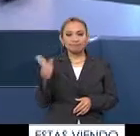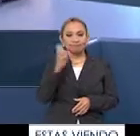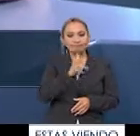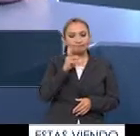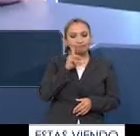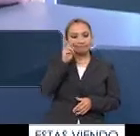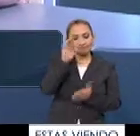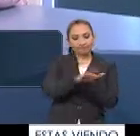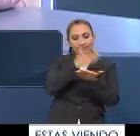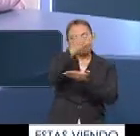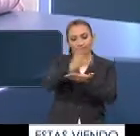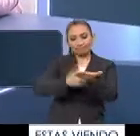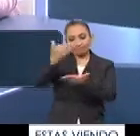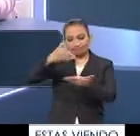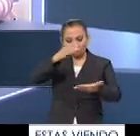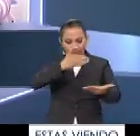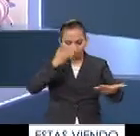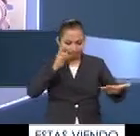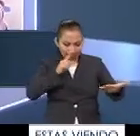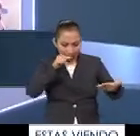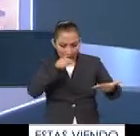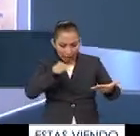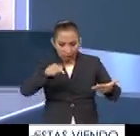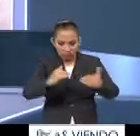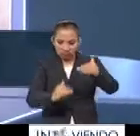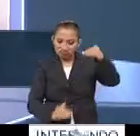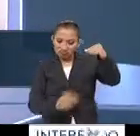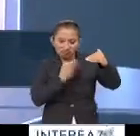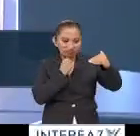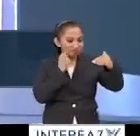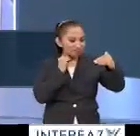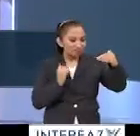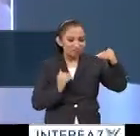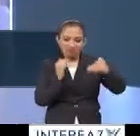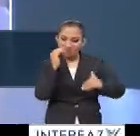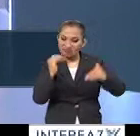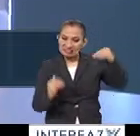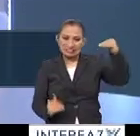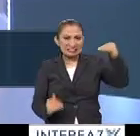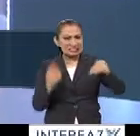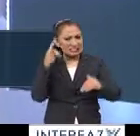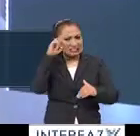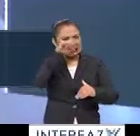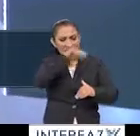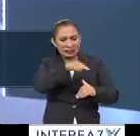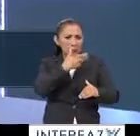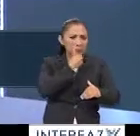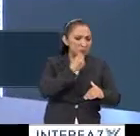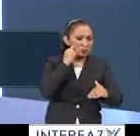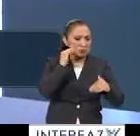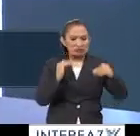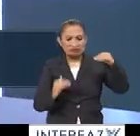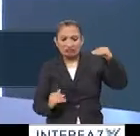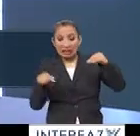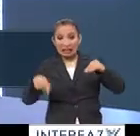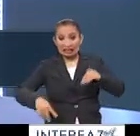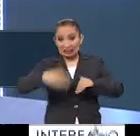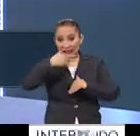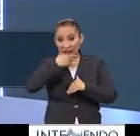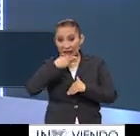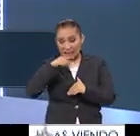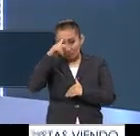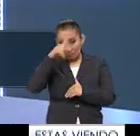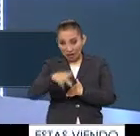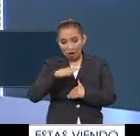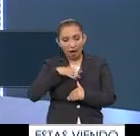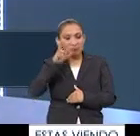evidencia documental nos muestra que existen brechas de género, brechas de desigualdad muy importantes entre mujeres y hombres, ¿no? En nuestro país